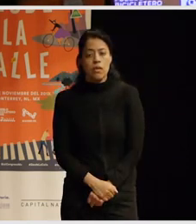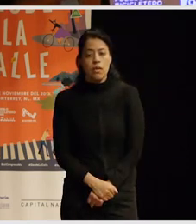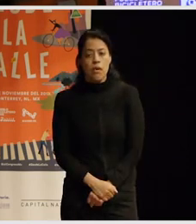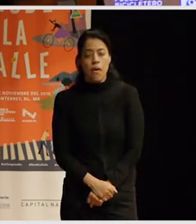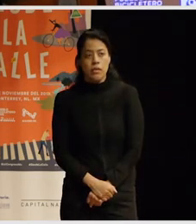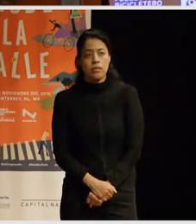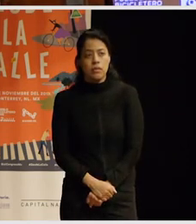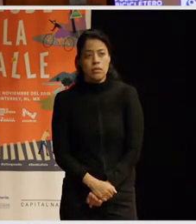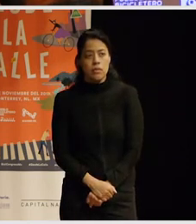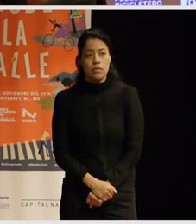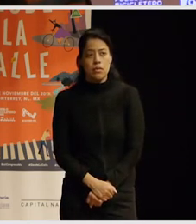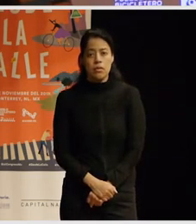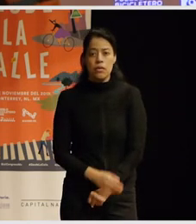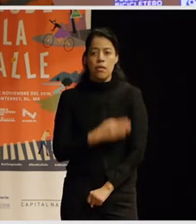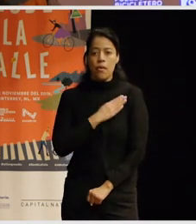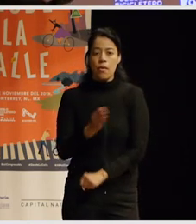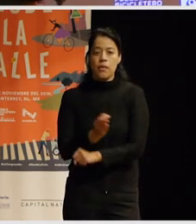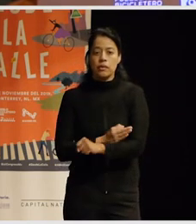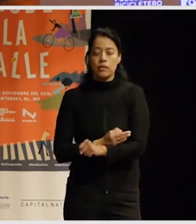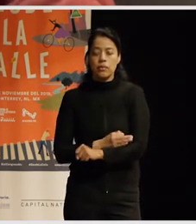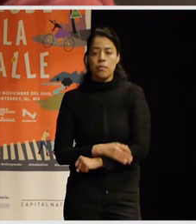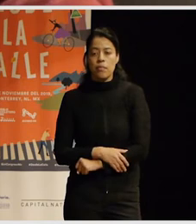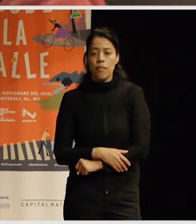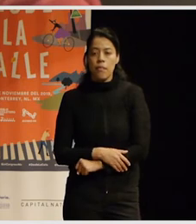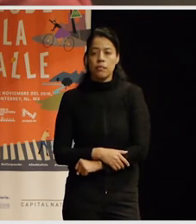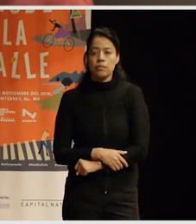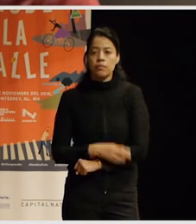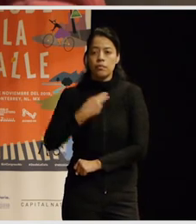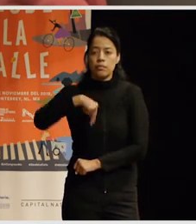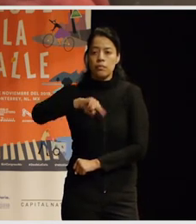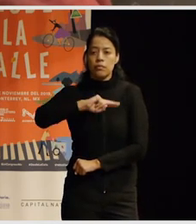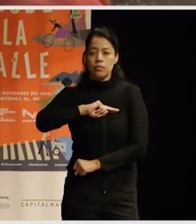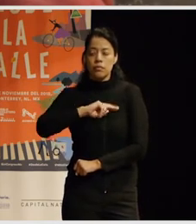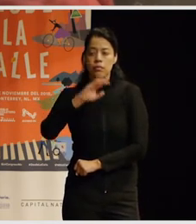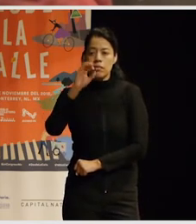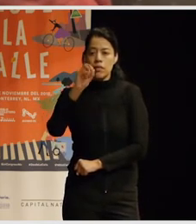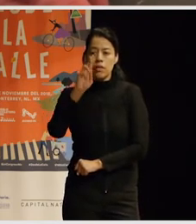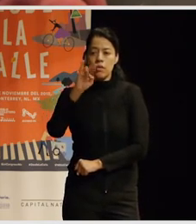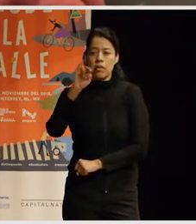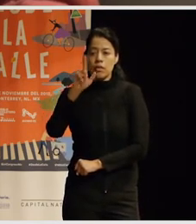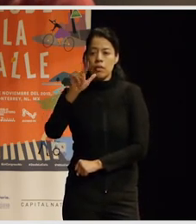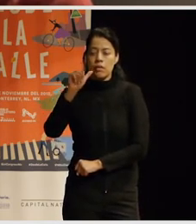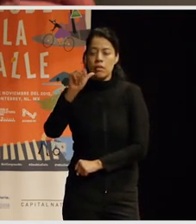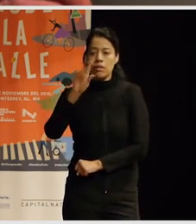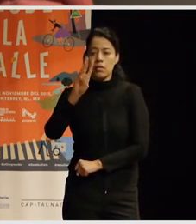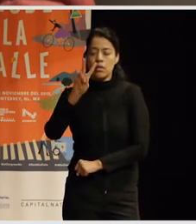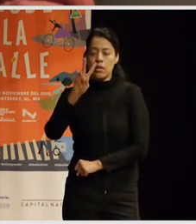bueno sí buenas tardes mire nosotros de orizaba veracruz